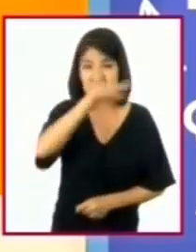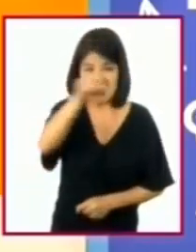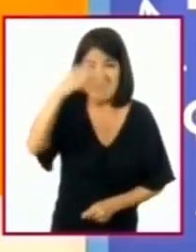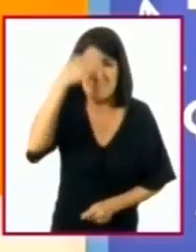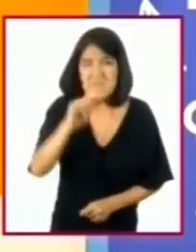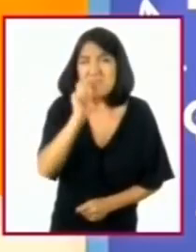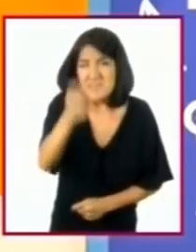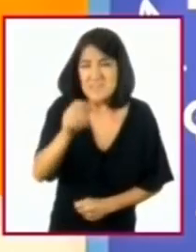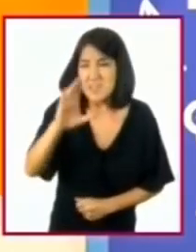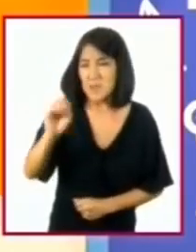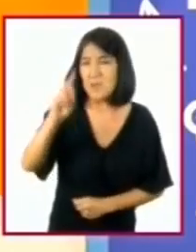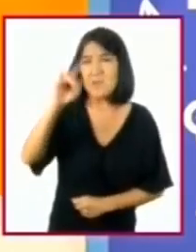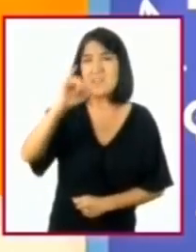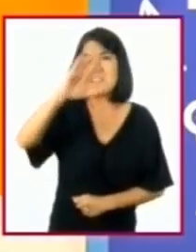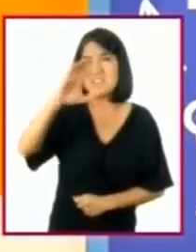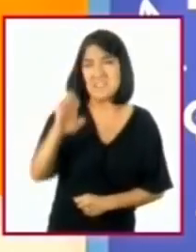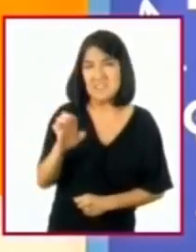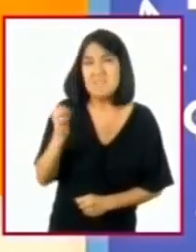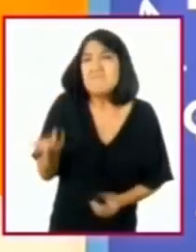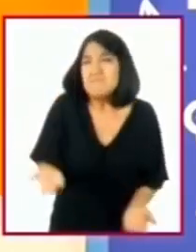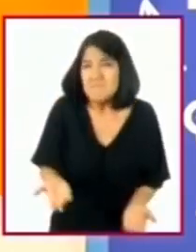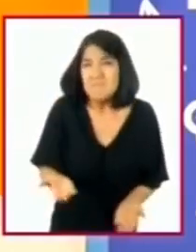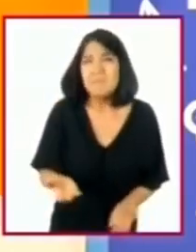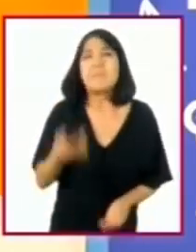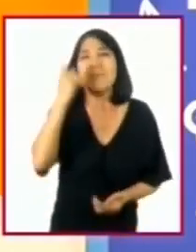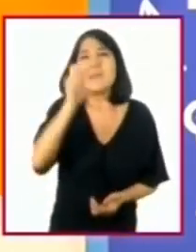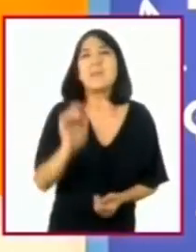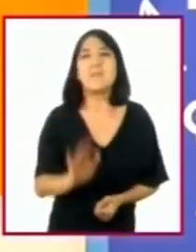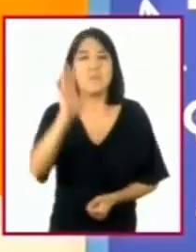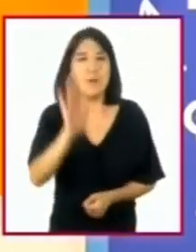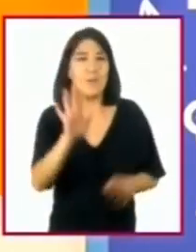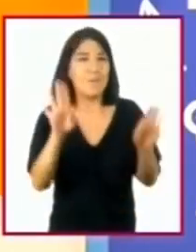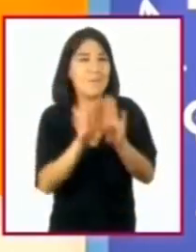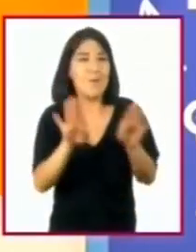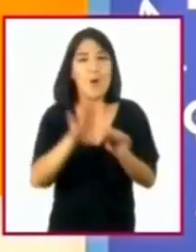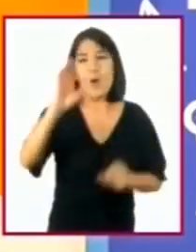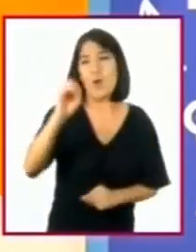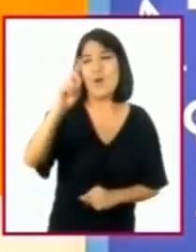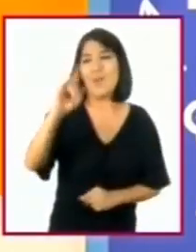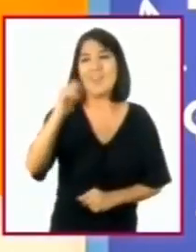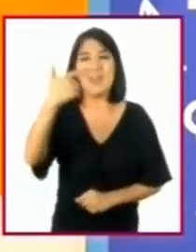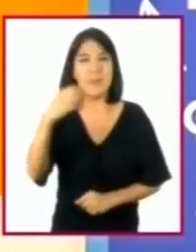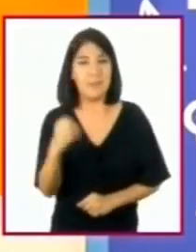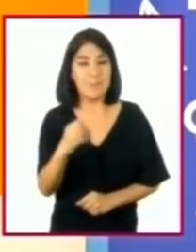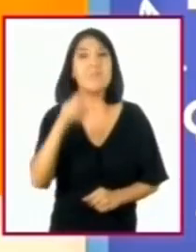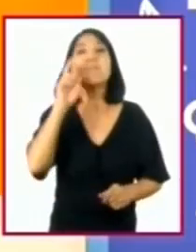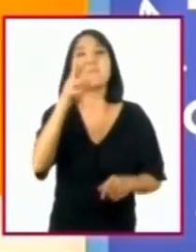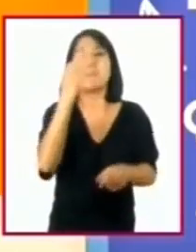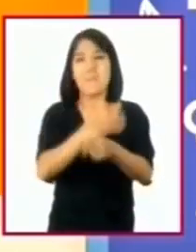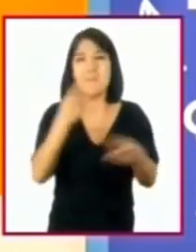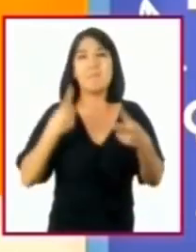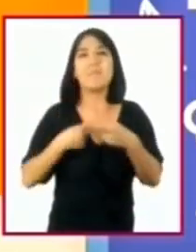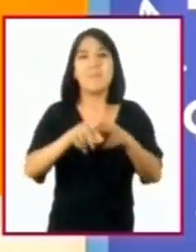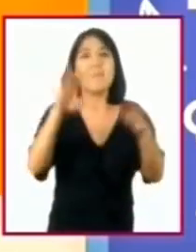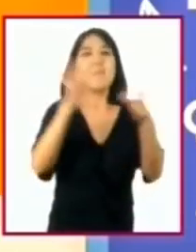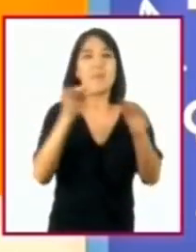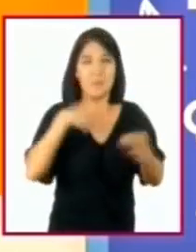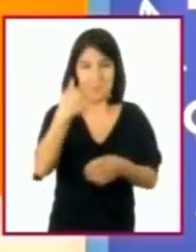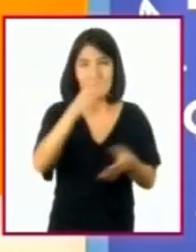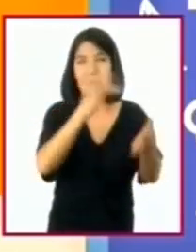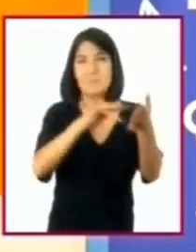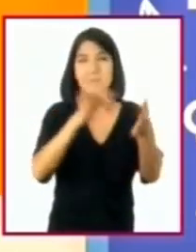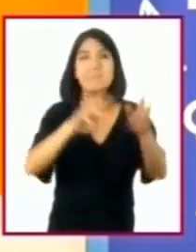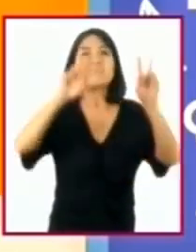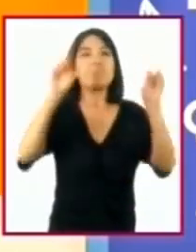códice? ¿A qué les suena? Parecido a código, ¿no? A continuación, les leeré un texto muy